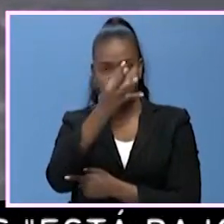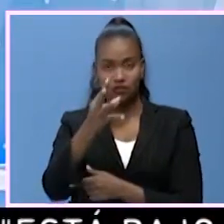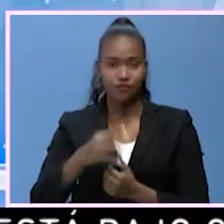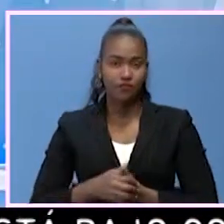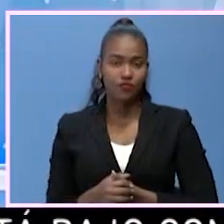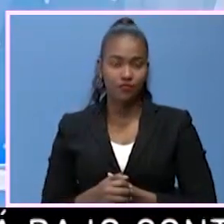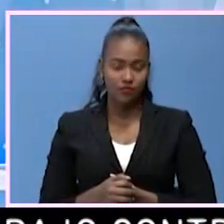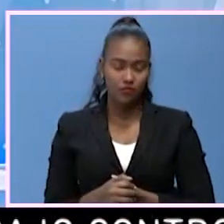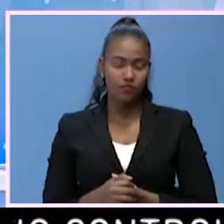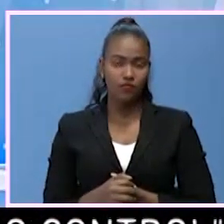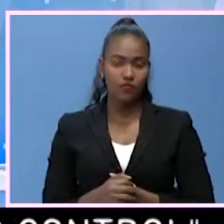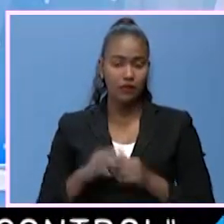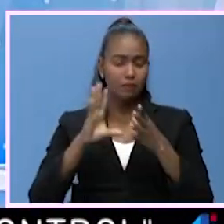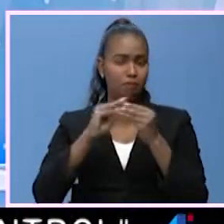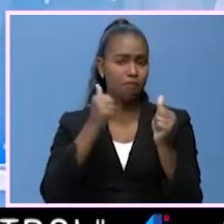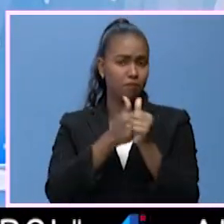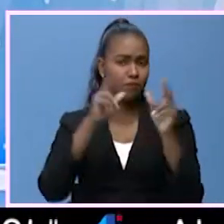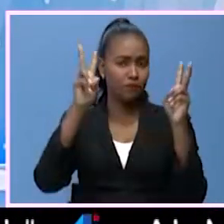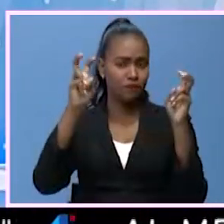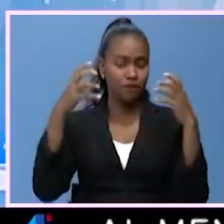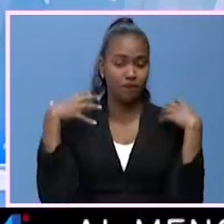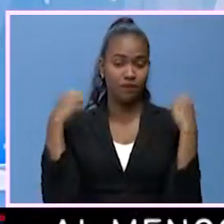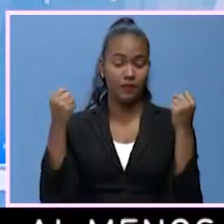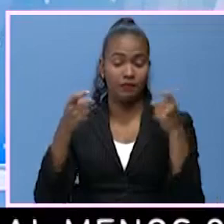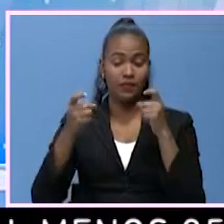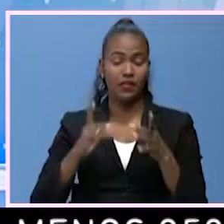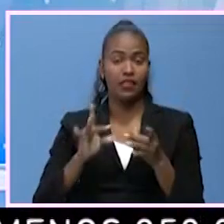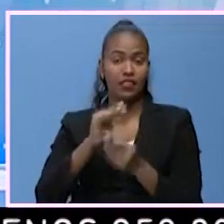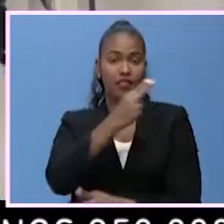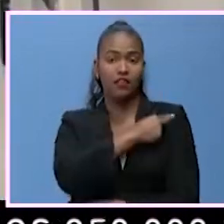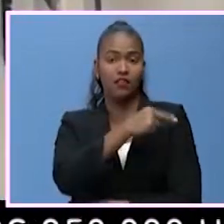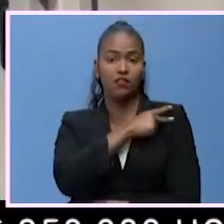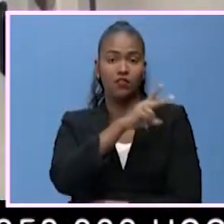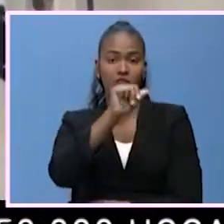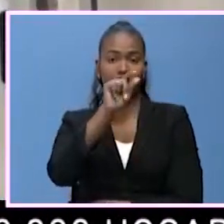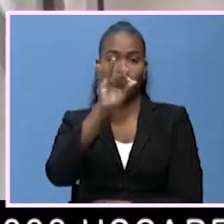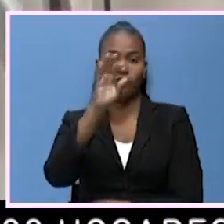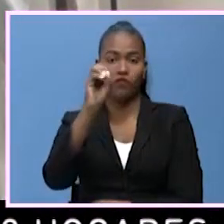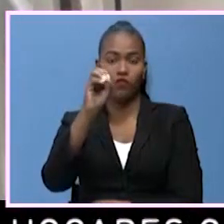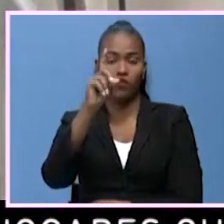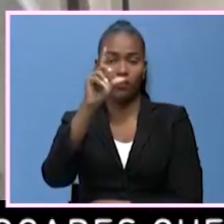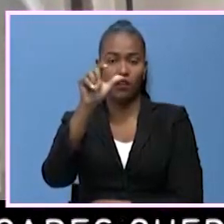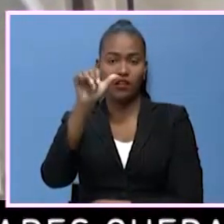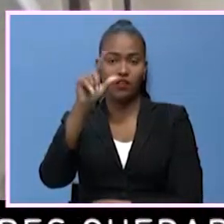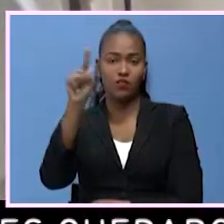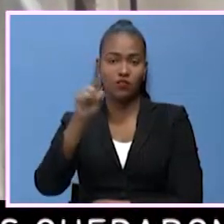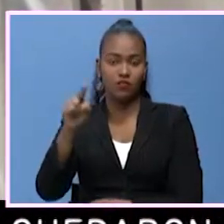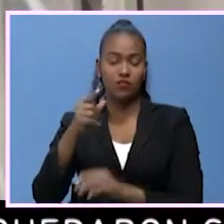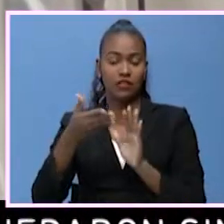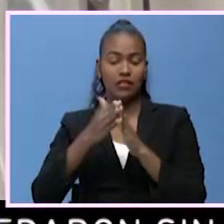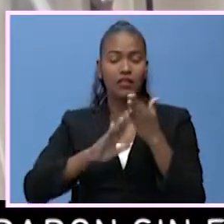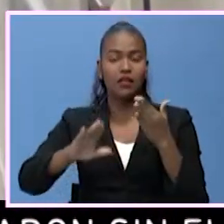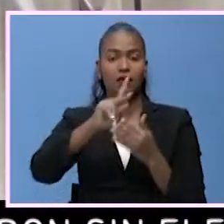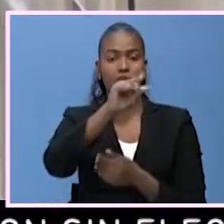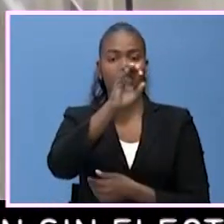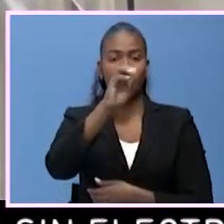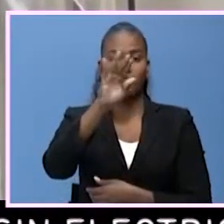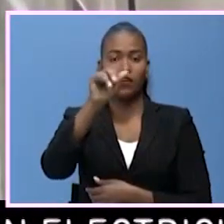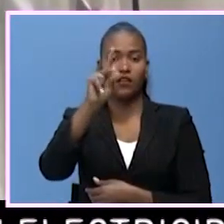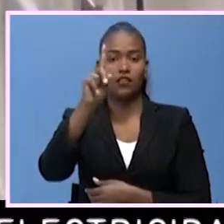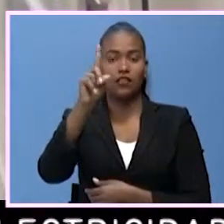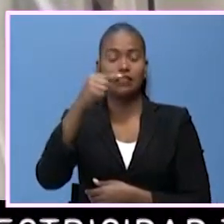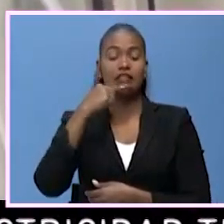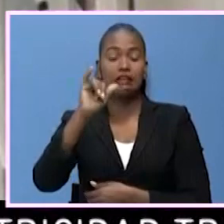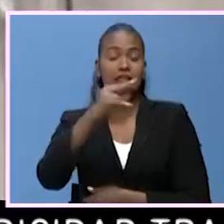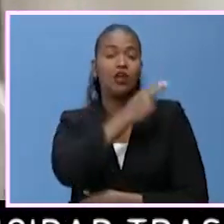Paulino. Siguiendo con el tema salud, el administrador del Hospital Rodolfo de la Cruz Lora del municipio Pedro Brán, Pablo Alduey, dijo que en ese